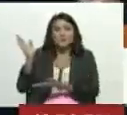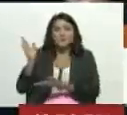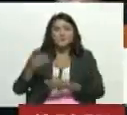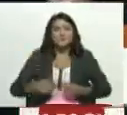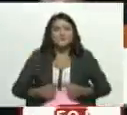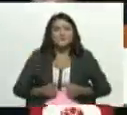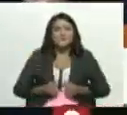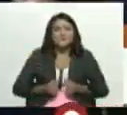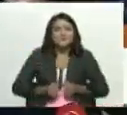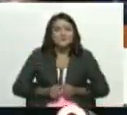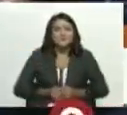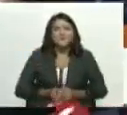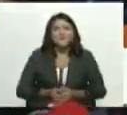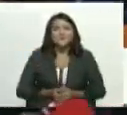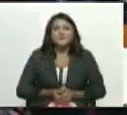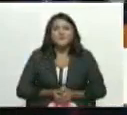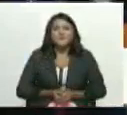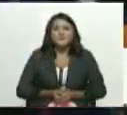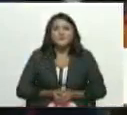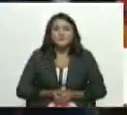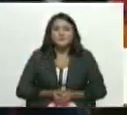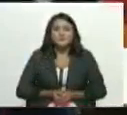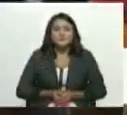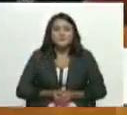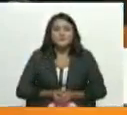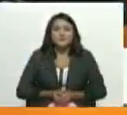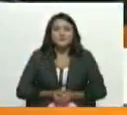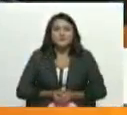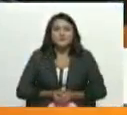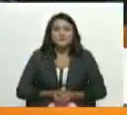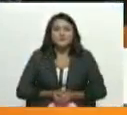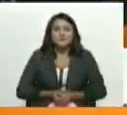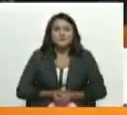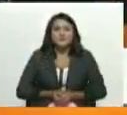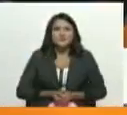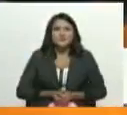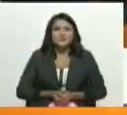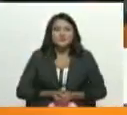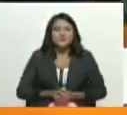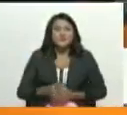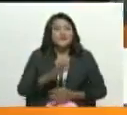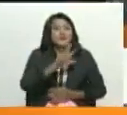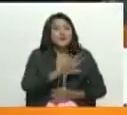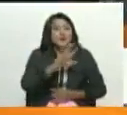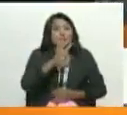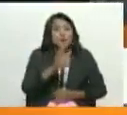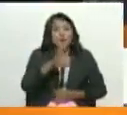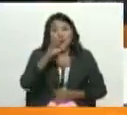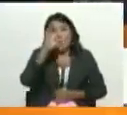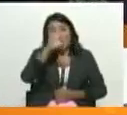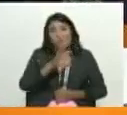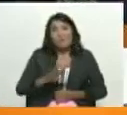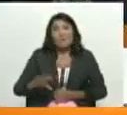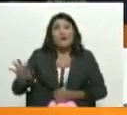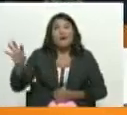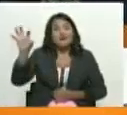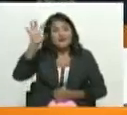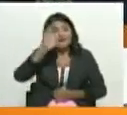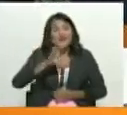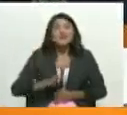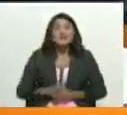venezolana de televisión adelante turismo y cultura 54 países alrededor del pensamiento